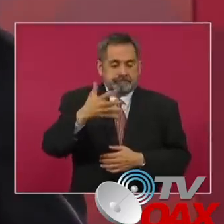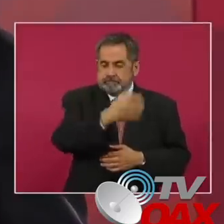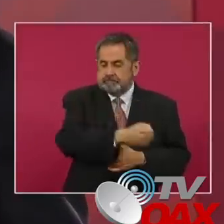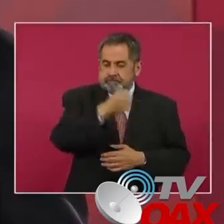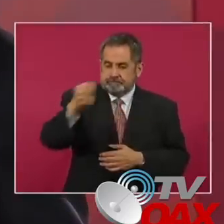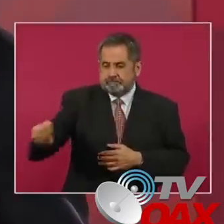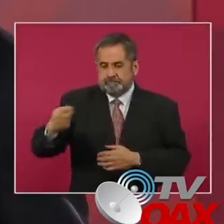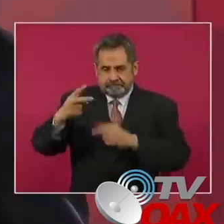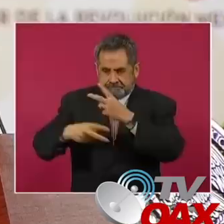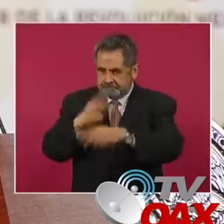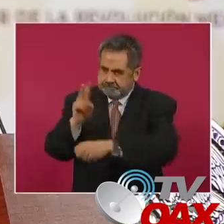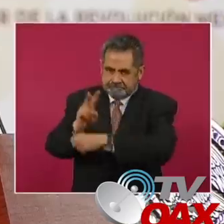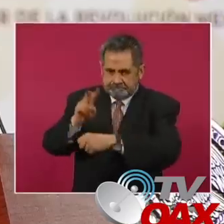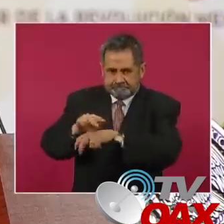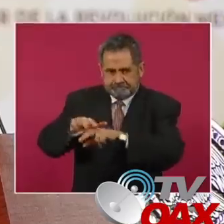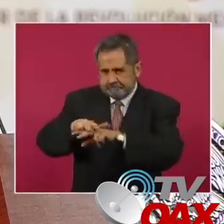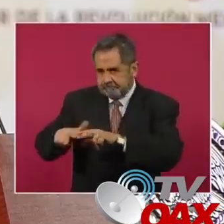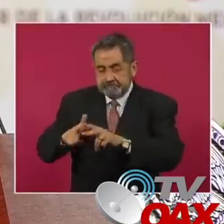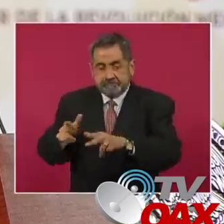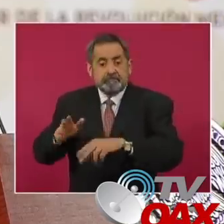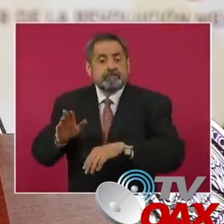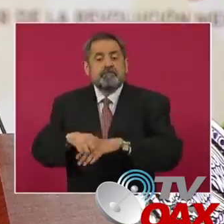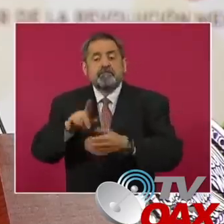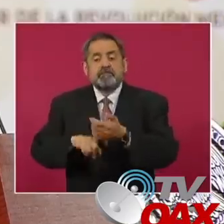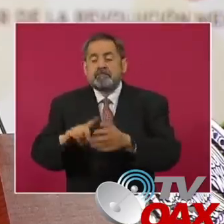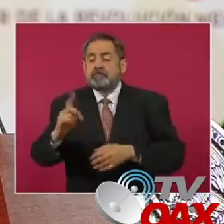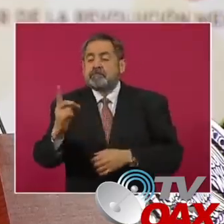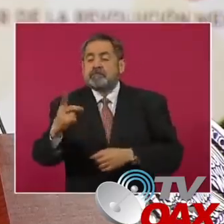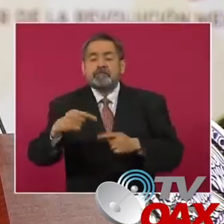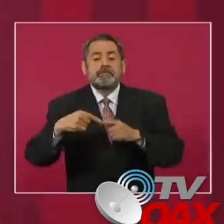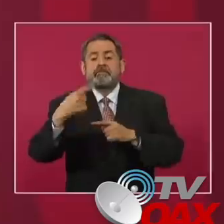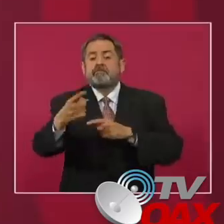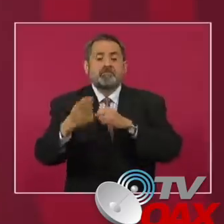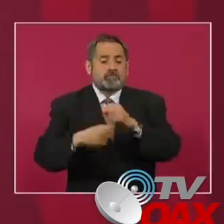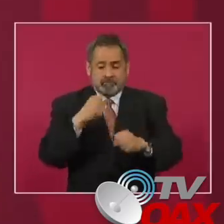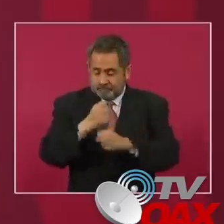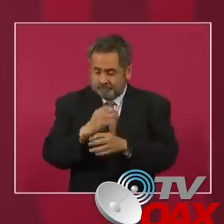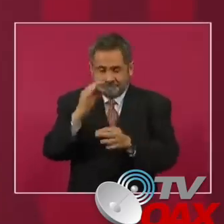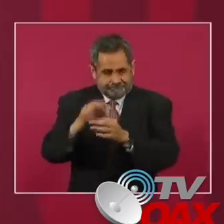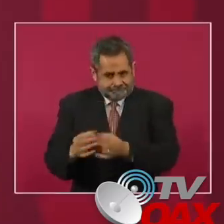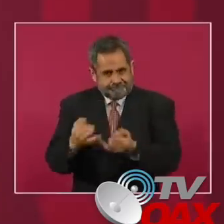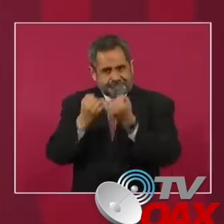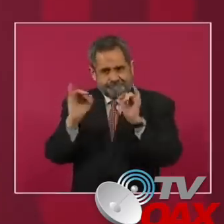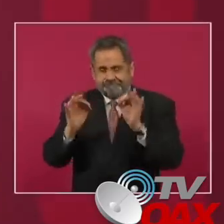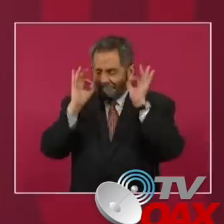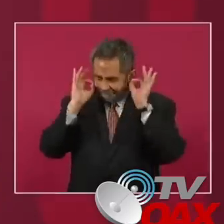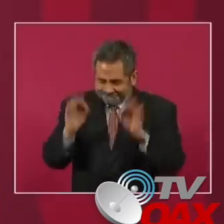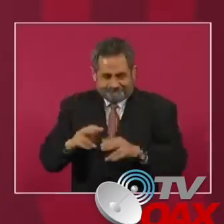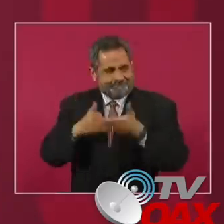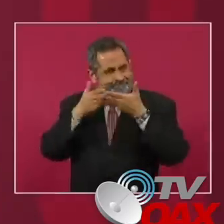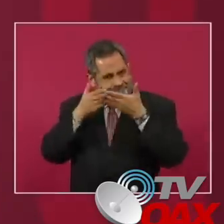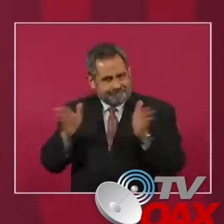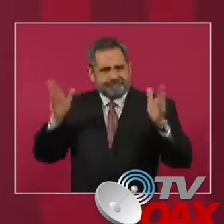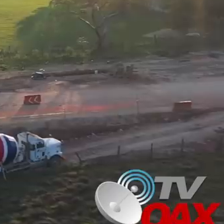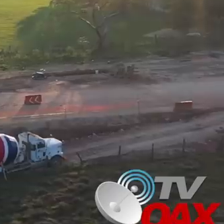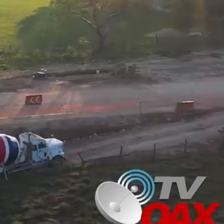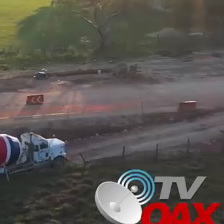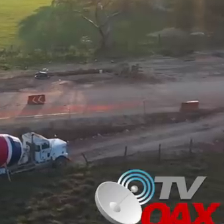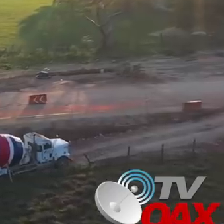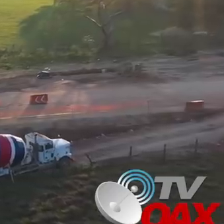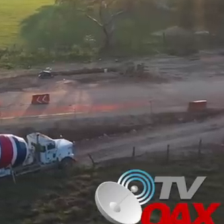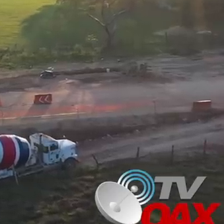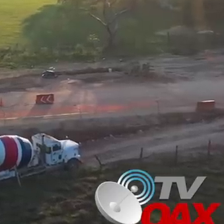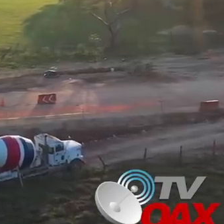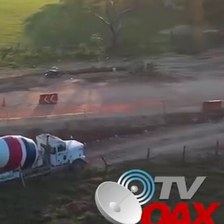al Tren May, porque en diciembre del año próximo vamos a inaugurar el Tren Maya.